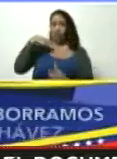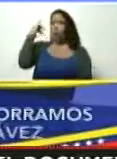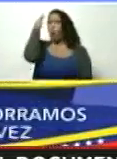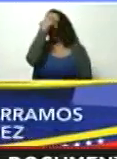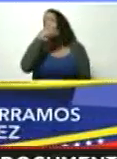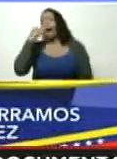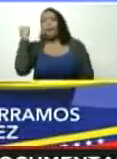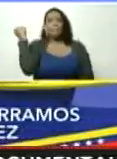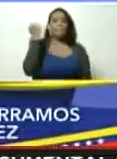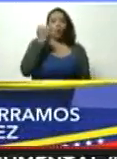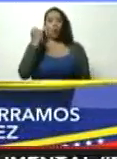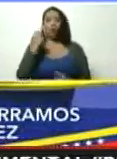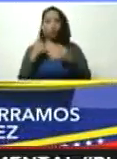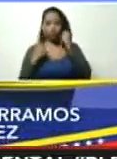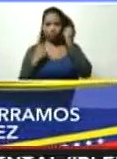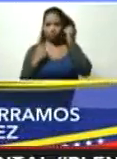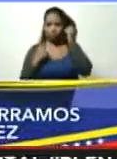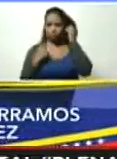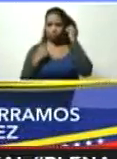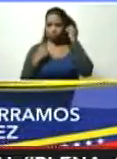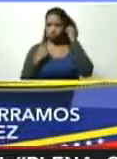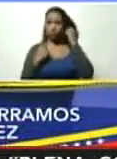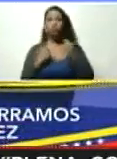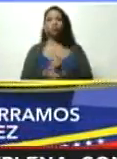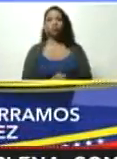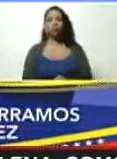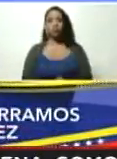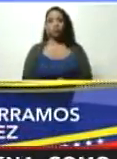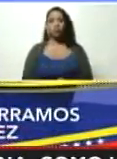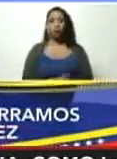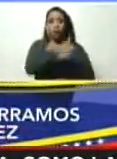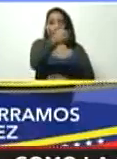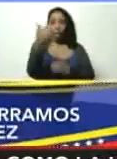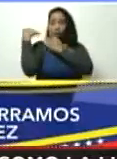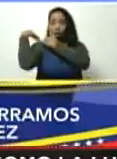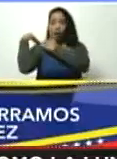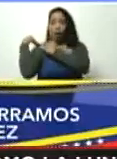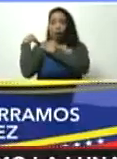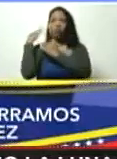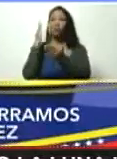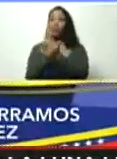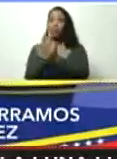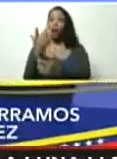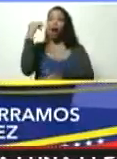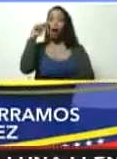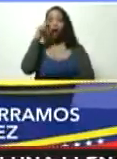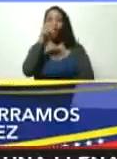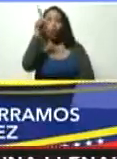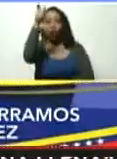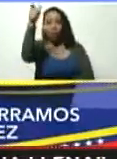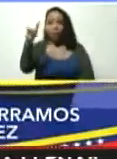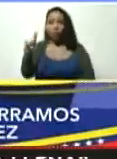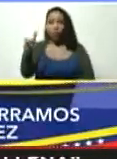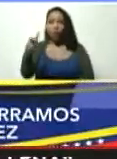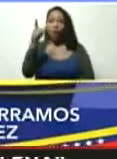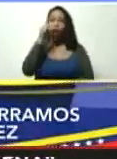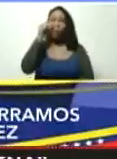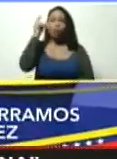simpático. Para cada cargo siempre tendrá que haber un candidato o